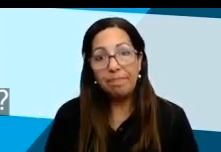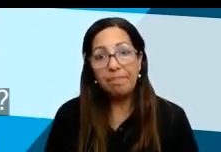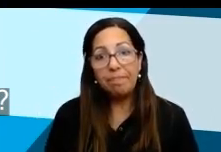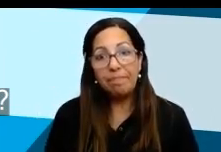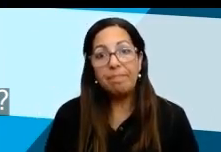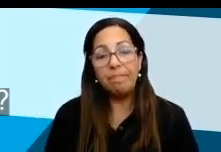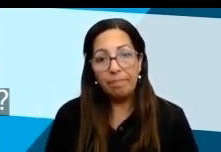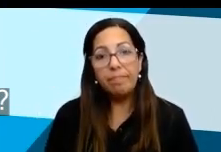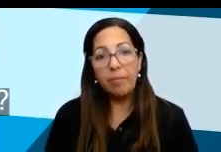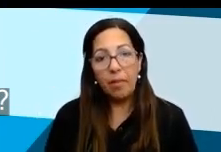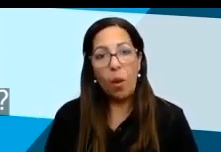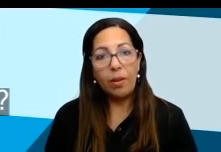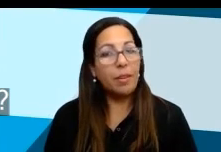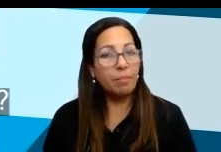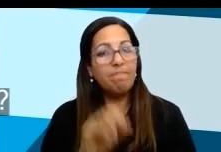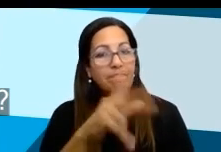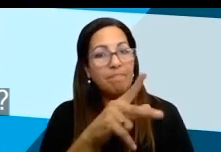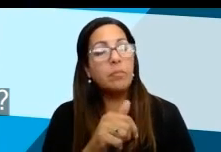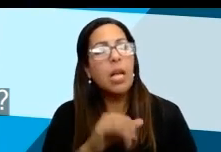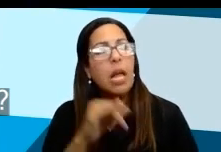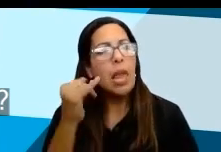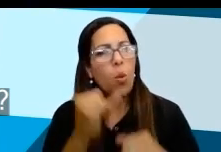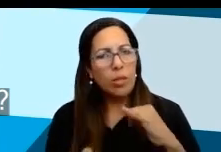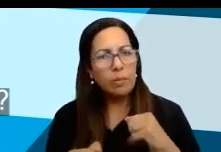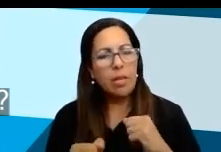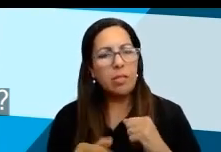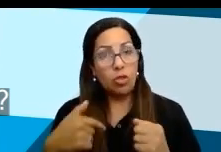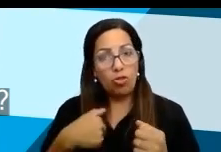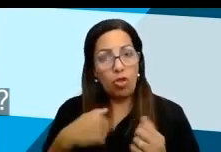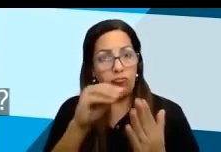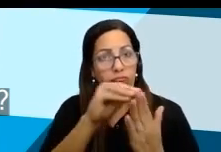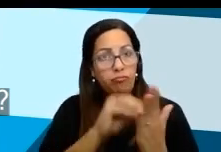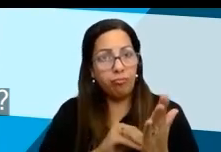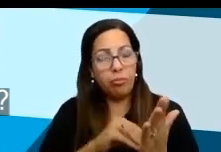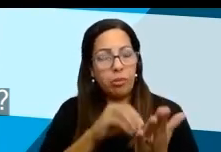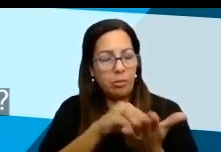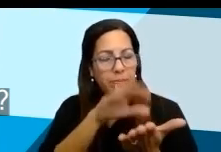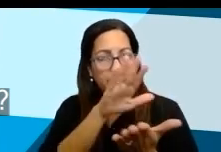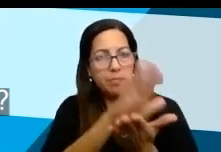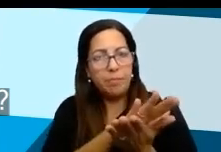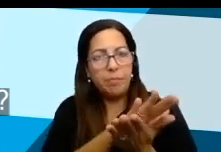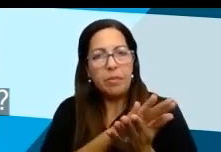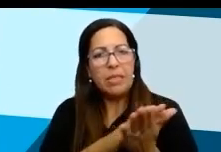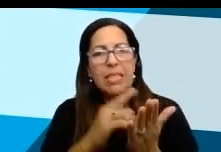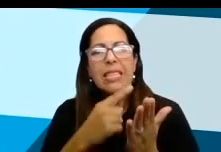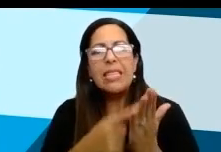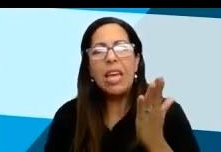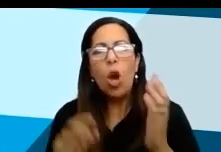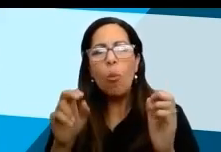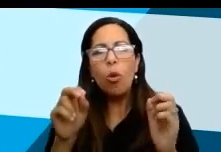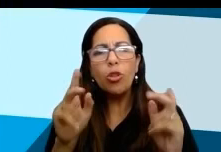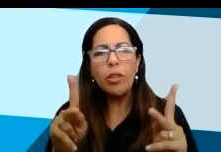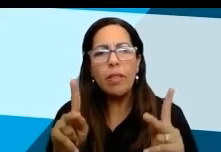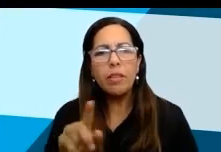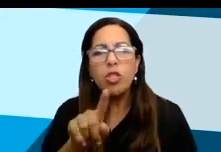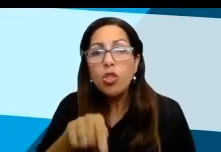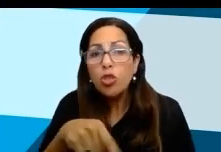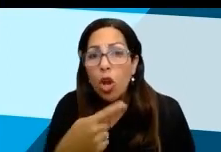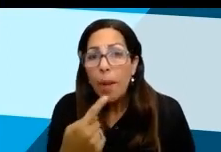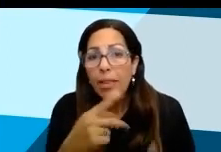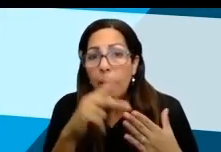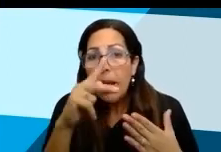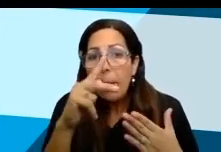Y la última pregunta, cuando uno se registra aquí, ¿qué tipo de oportunidades hay? ¿Esto es solamente oportunidades para proyectos